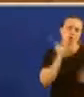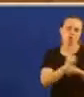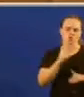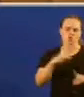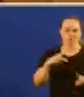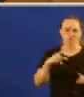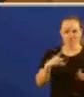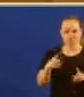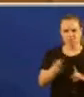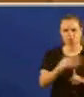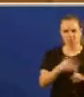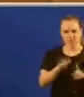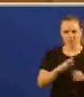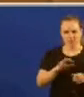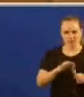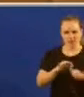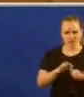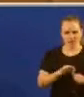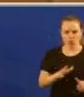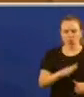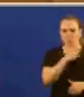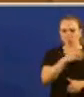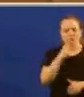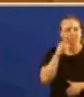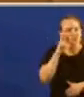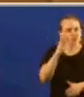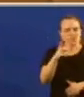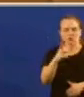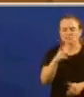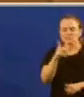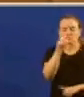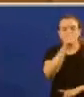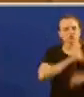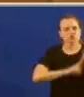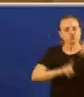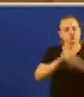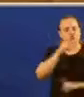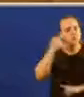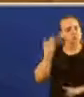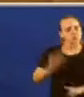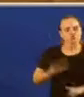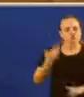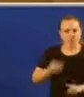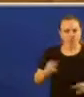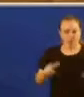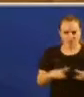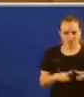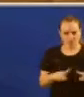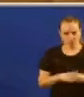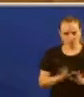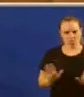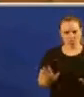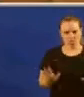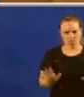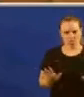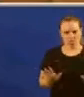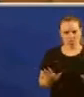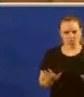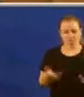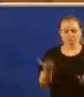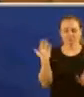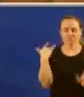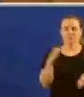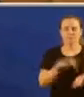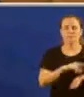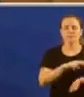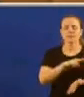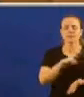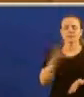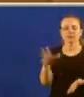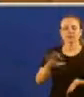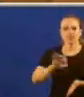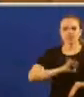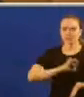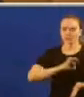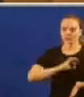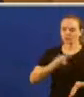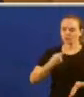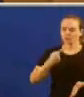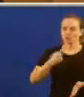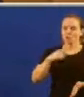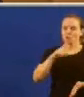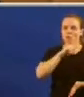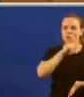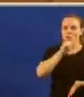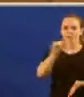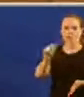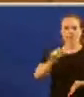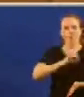xénero porque creemos que é un dos principais problemas que ten esta sociedade. E eu ese 25 de xaneiro podo decirle que saín contenta